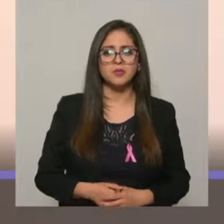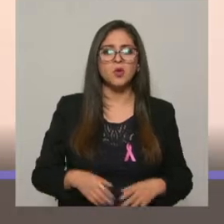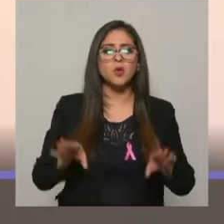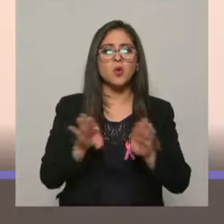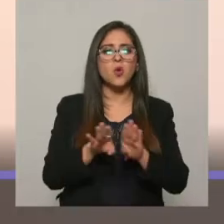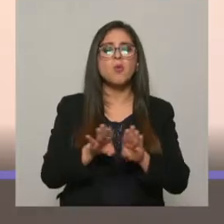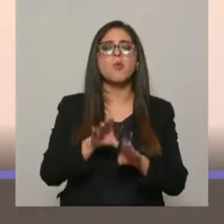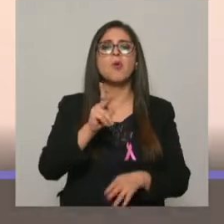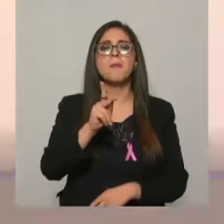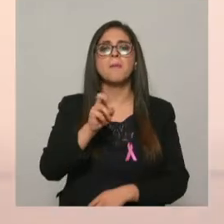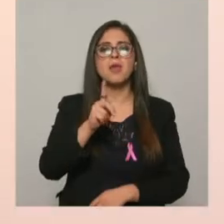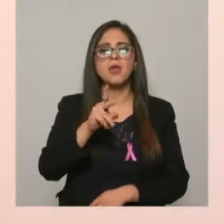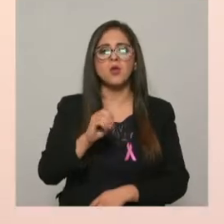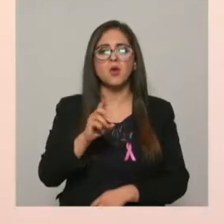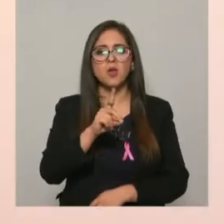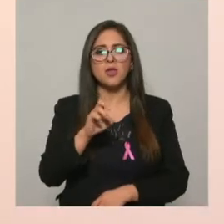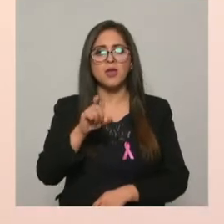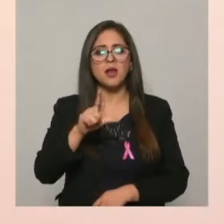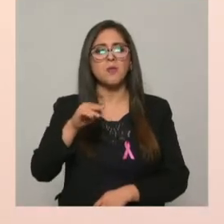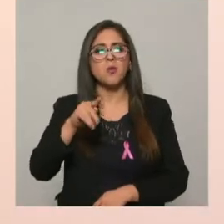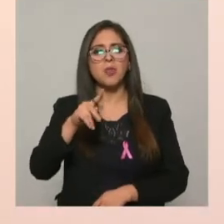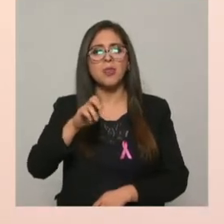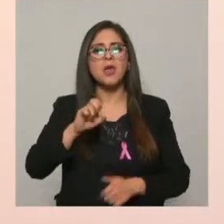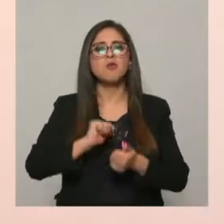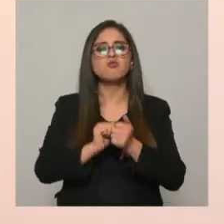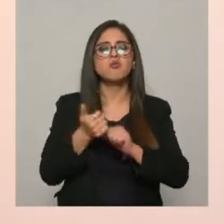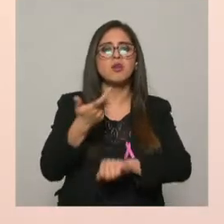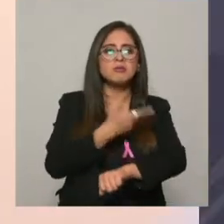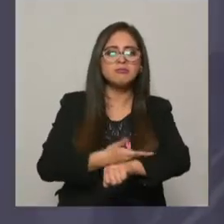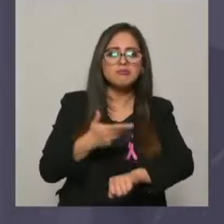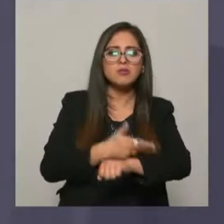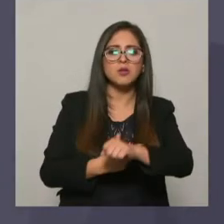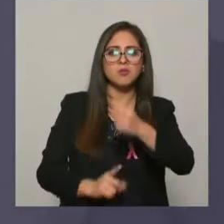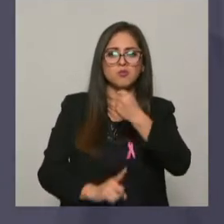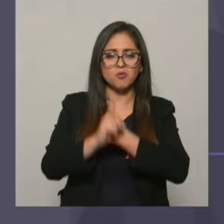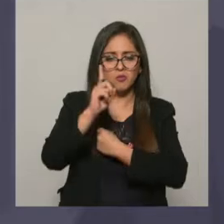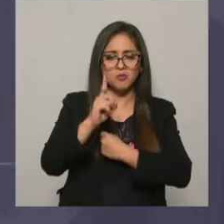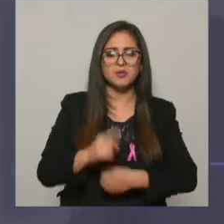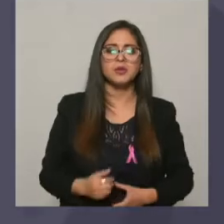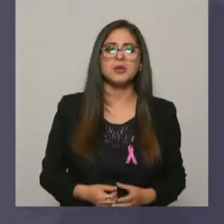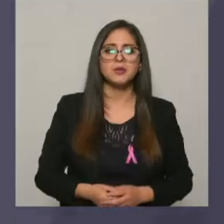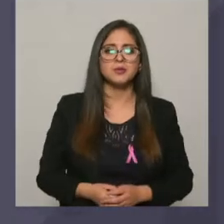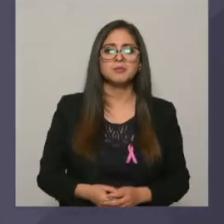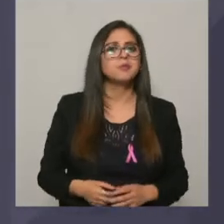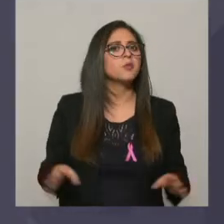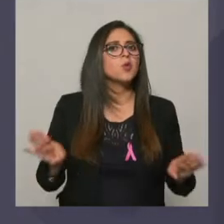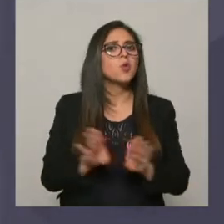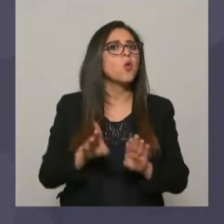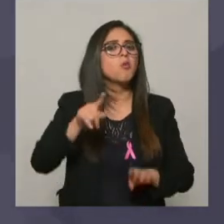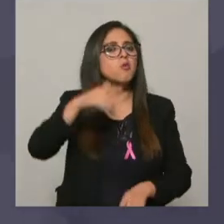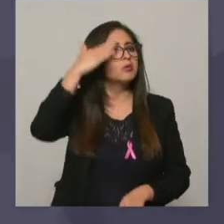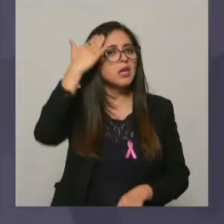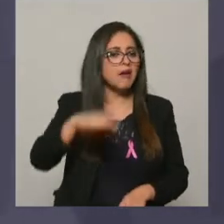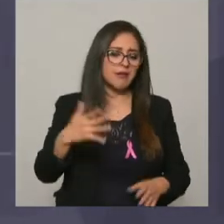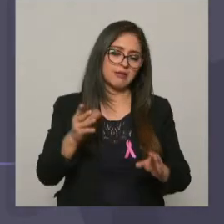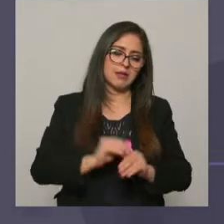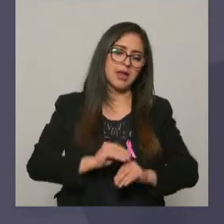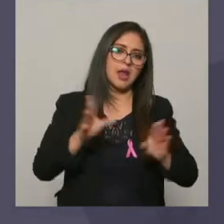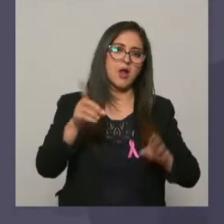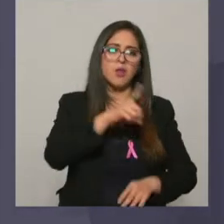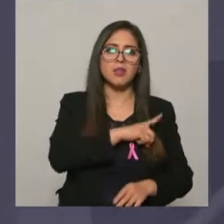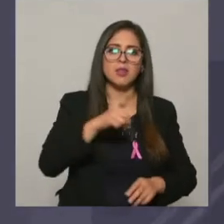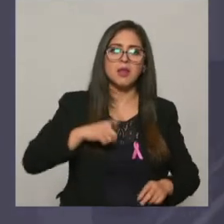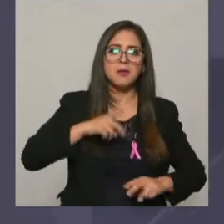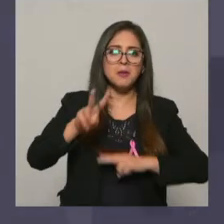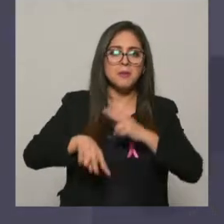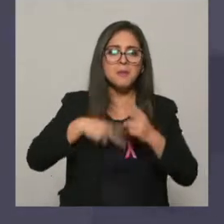del Monte a tratar de resolver este problema. Bueno, eso ya lo vamos a descubrir, evidentemente acudiendo a esta chinampa. Oye, además es